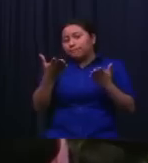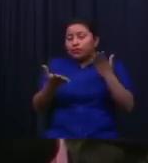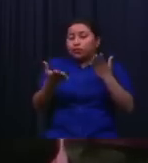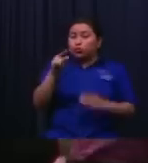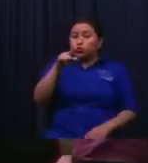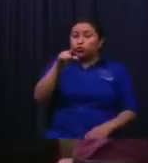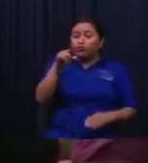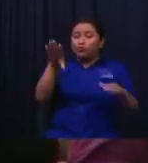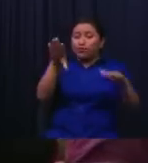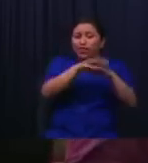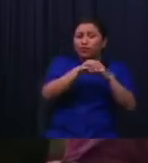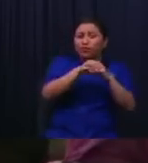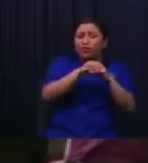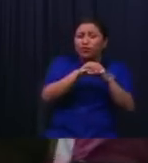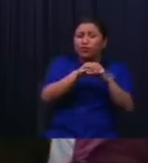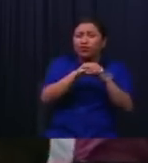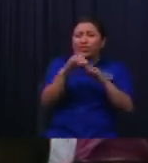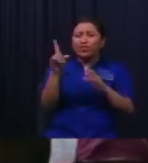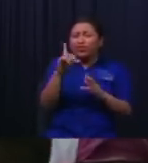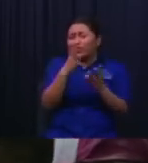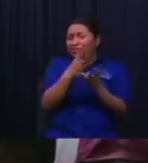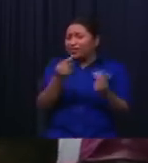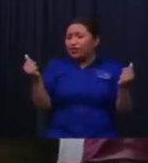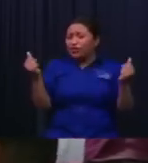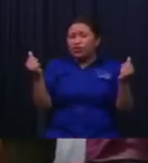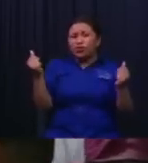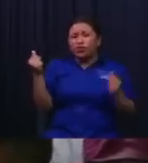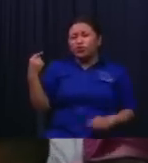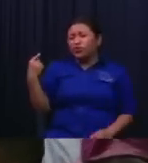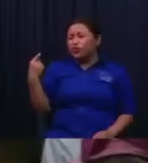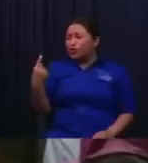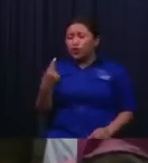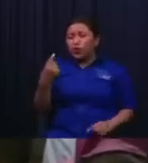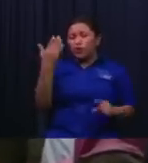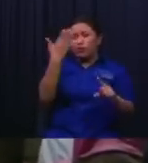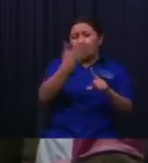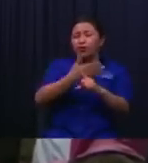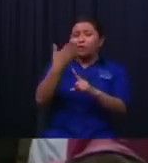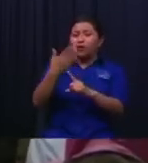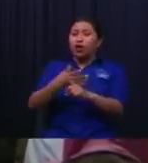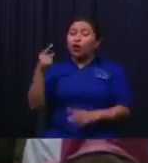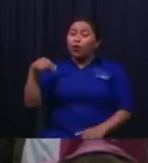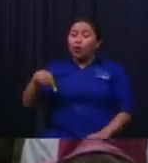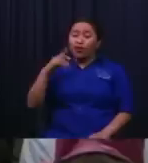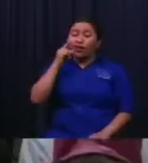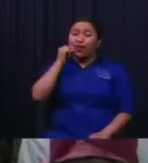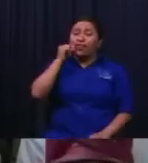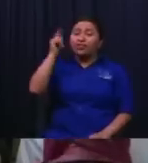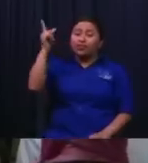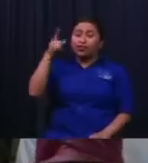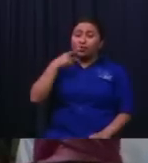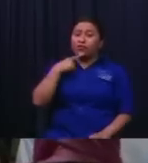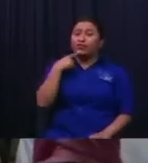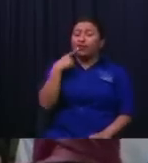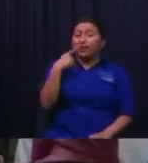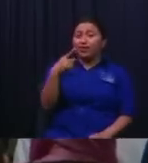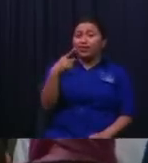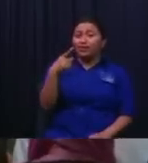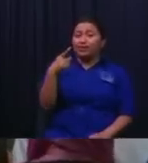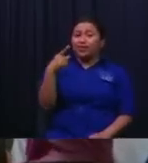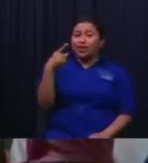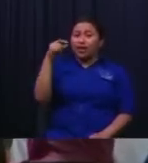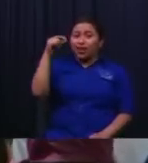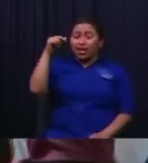solución, que solo problema y problema, déjame decirte que hay una solución. Se llama Jesucristo en tu